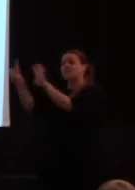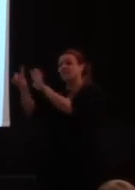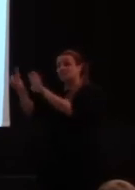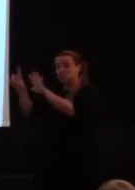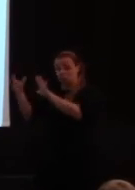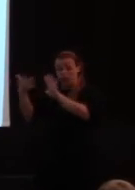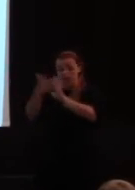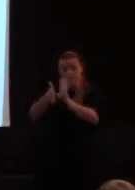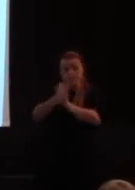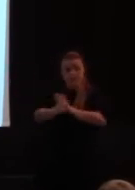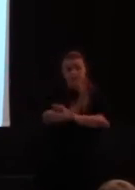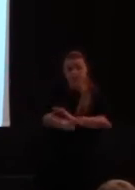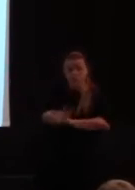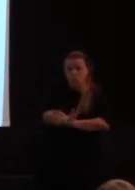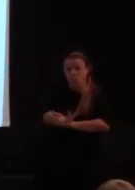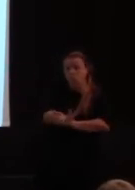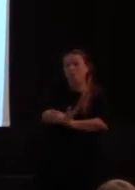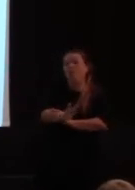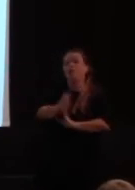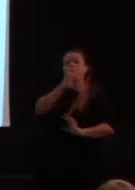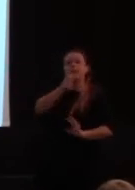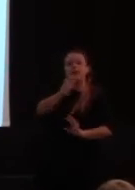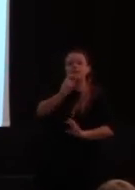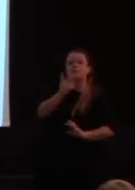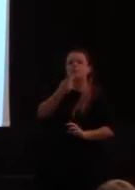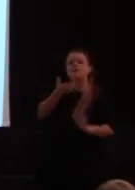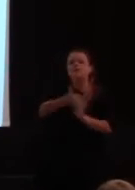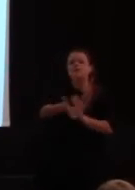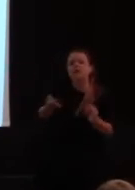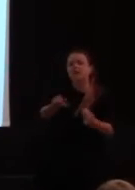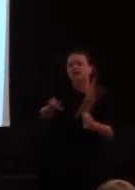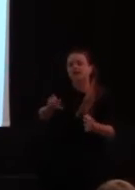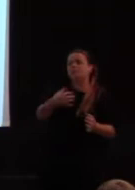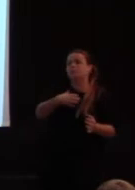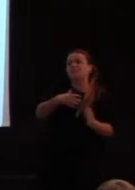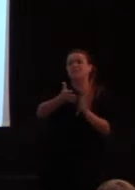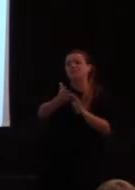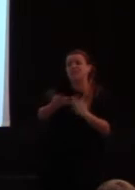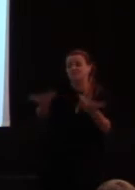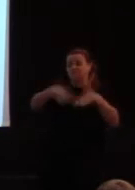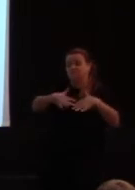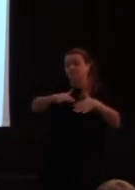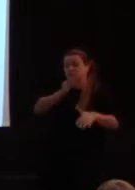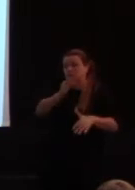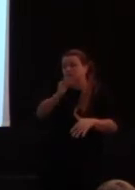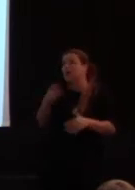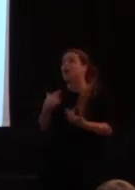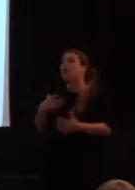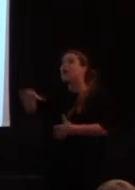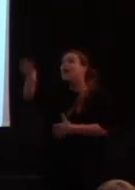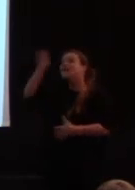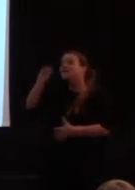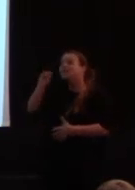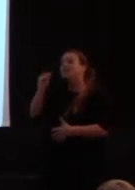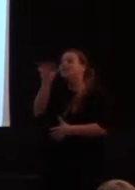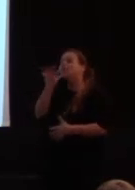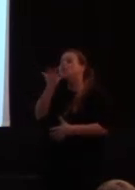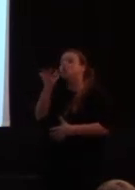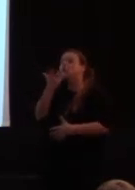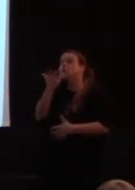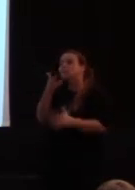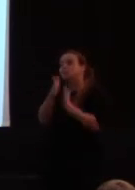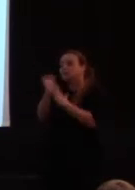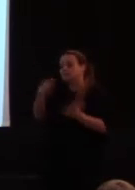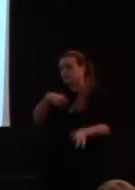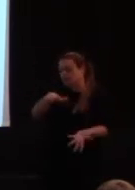segundo, no entiende el pronombre. ¿Explico? Por tanto, entender el conocimiento quiere decir poderlo traducir de una